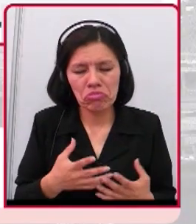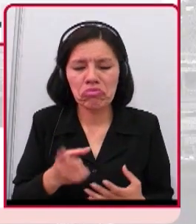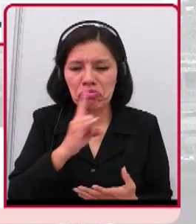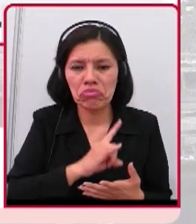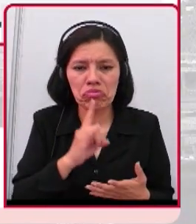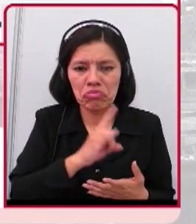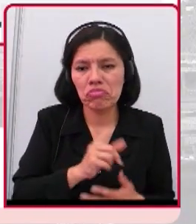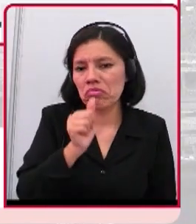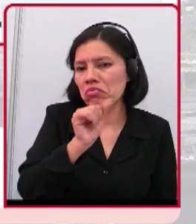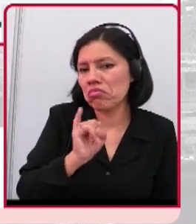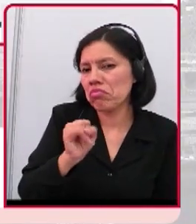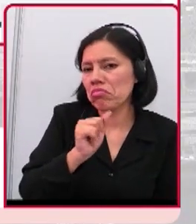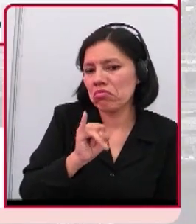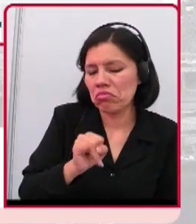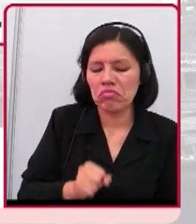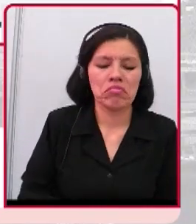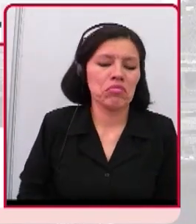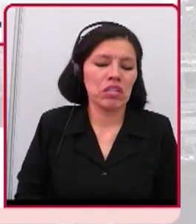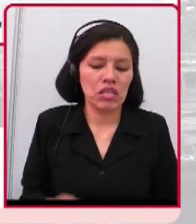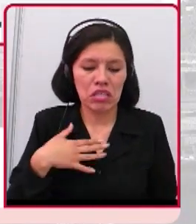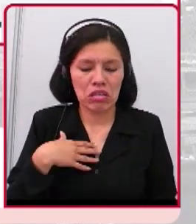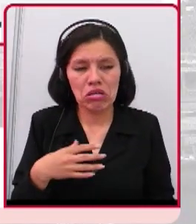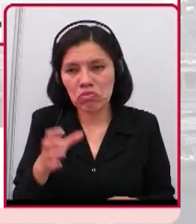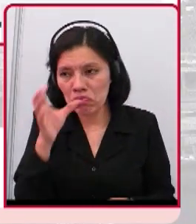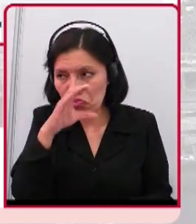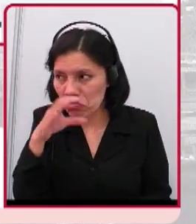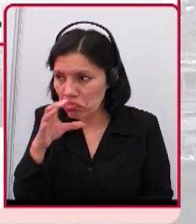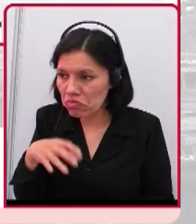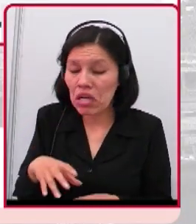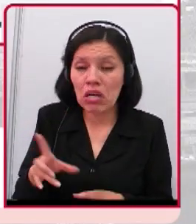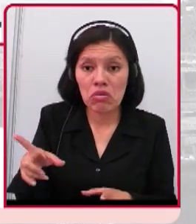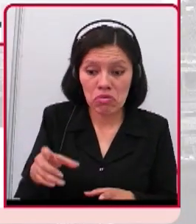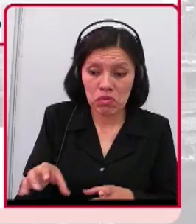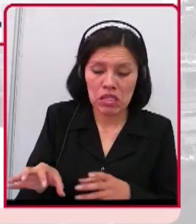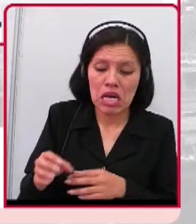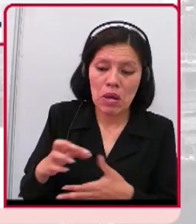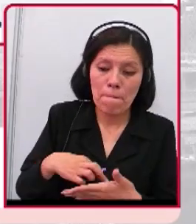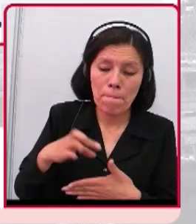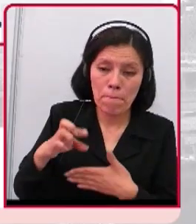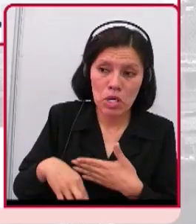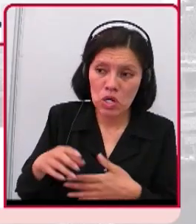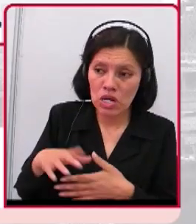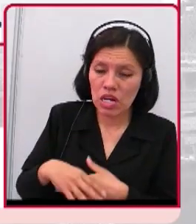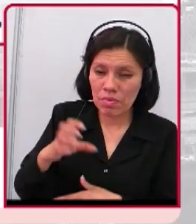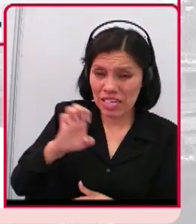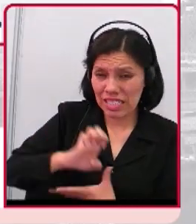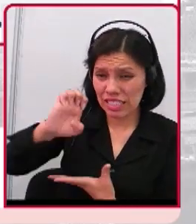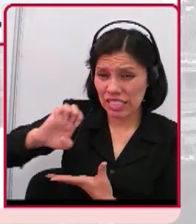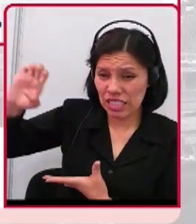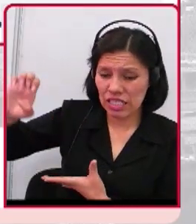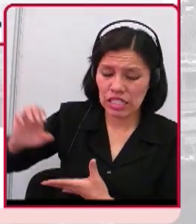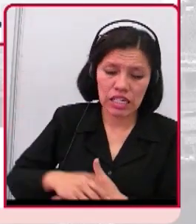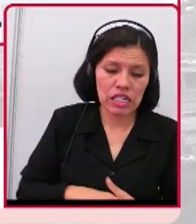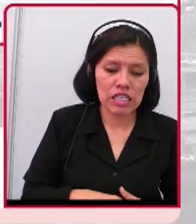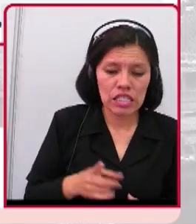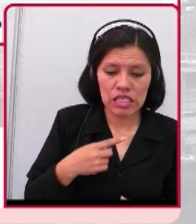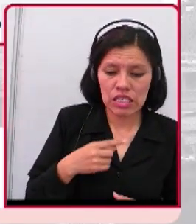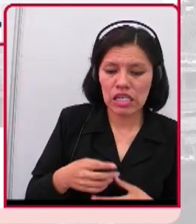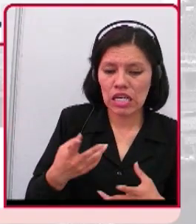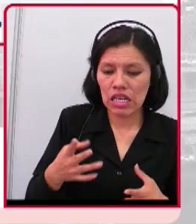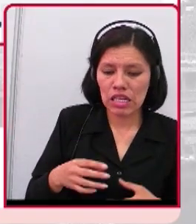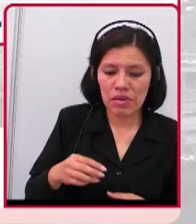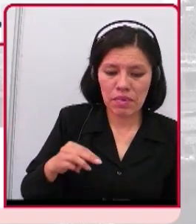herramienta relativamente básica de estadística avanzada, en este caso un algoritmo de aprendizaje no supervisado de Machine